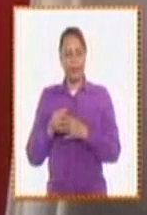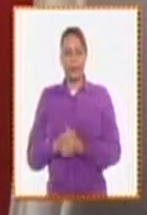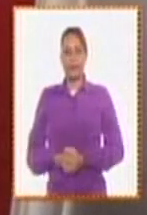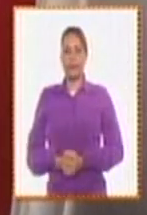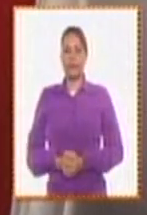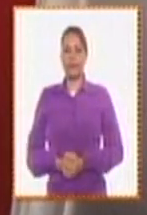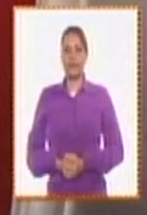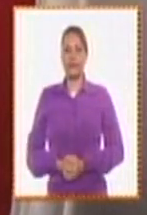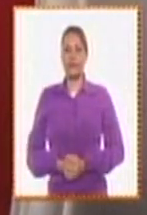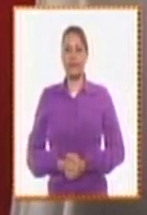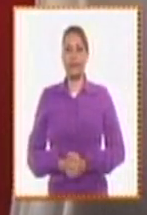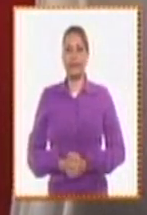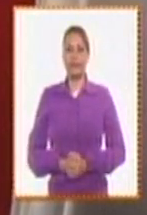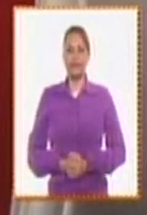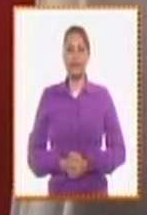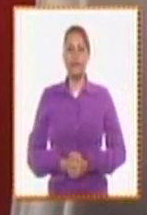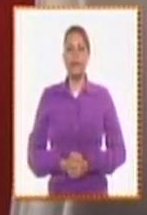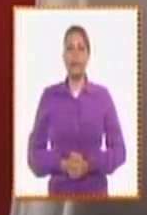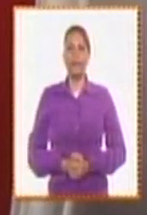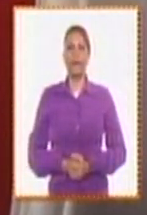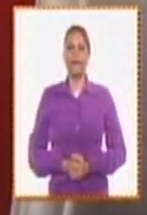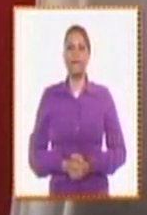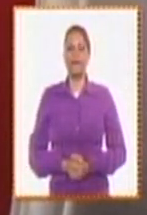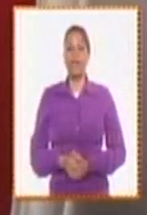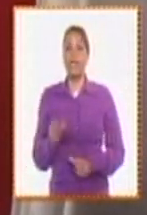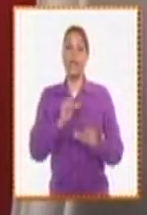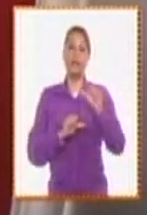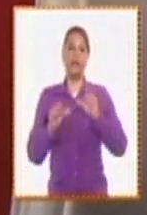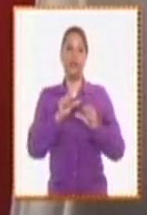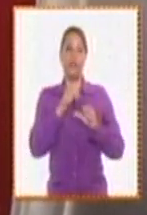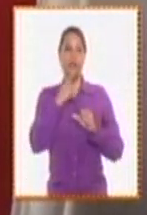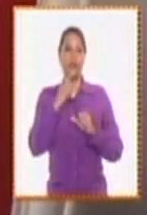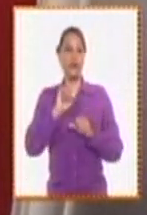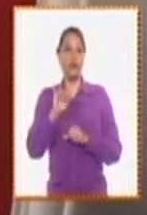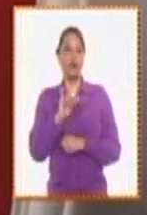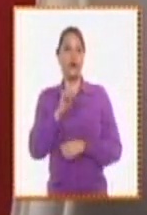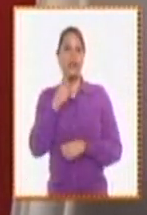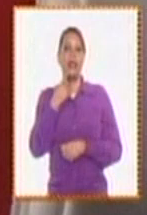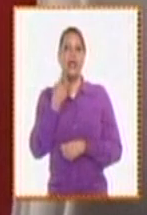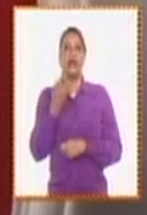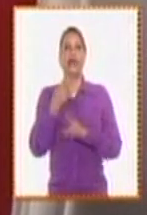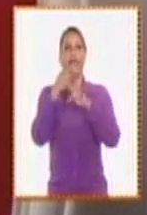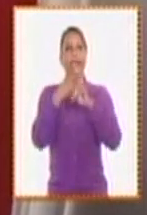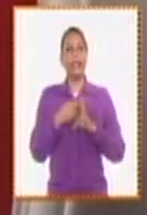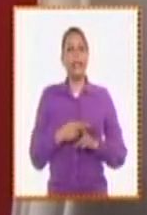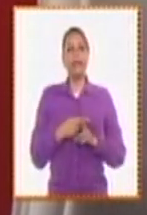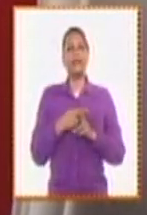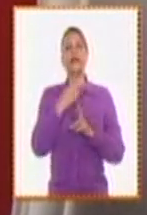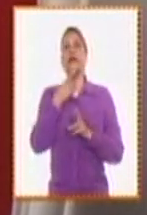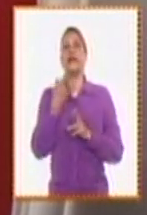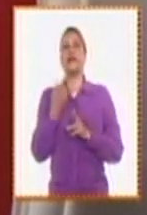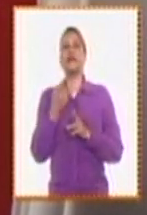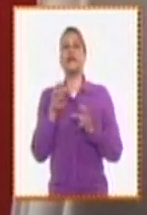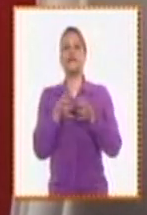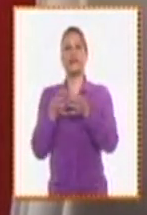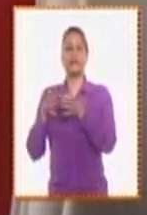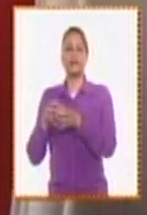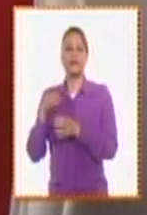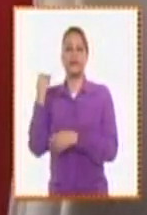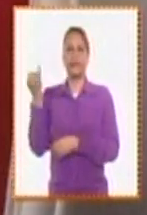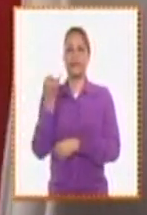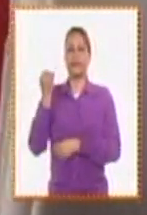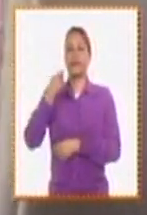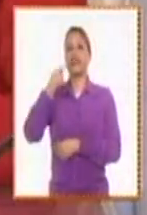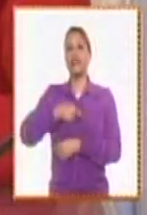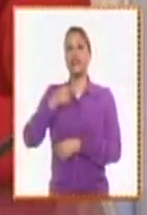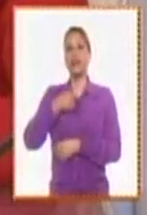¿no? Efectivamente. O sea, estas sustancias con drogas ilícitas también están recogidas en listas y en convenciones internacionales que al final hay que tenerlas en cuenta y de las